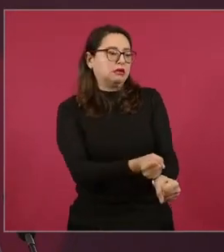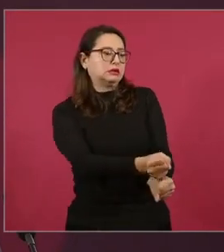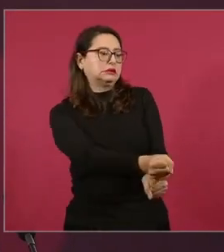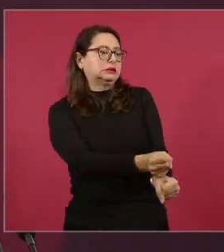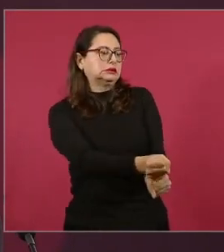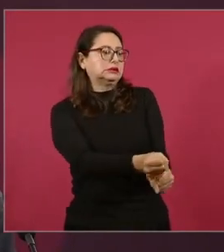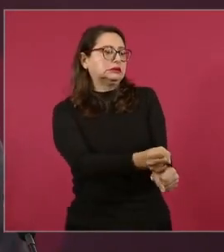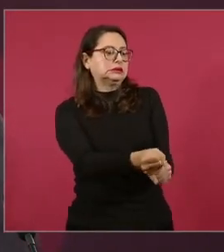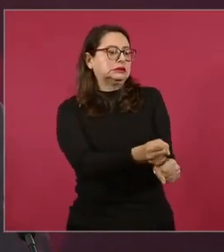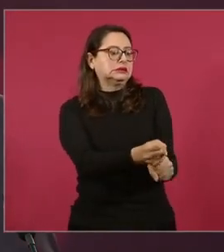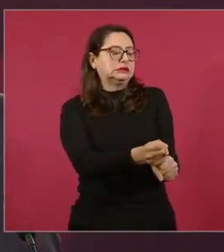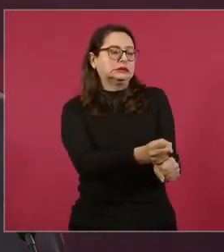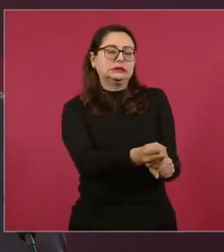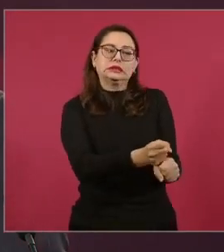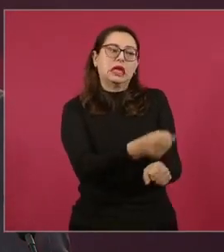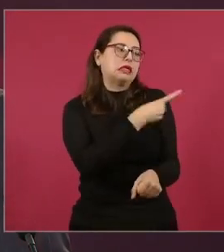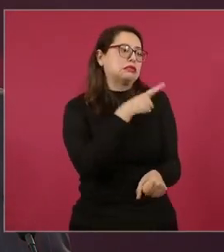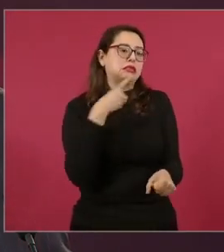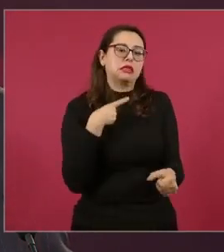Y resulta